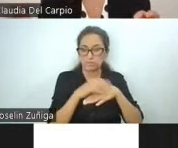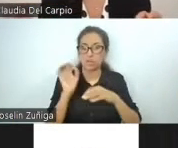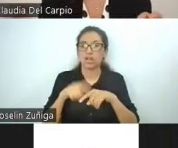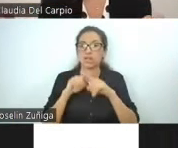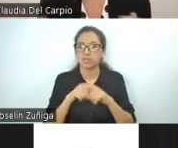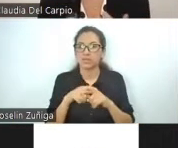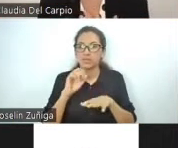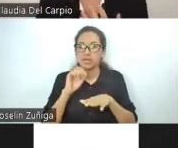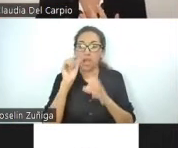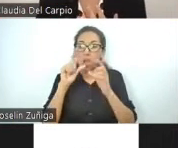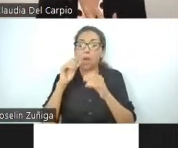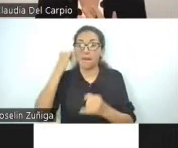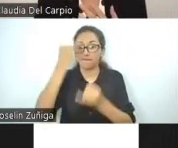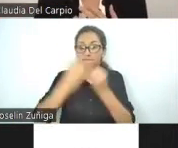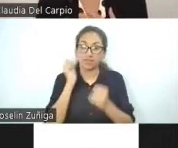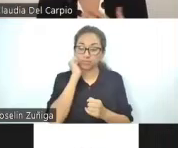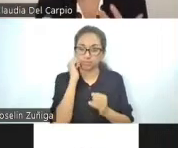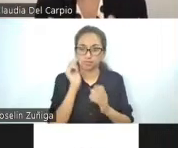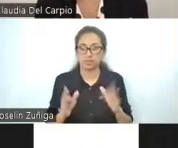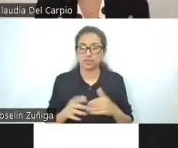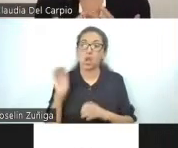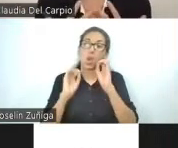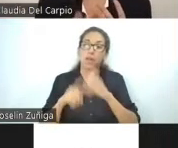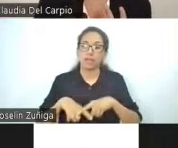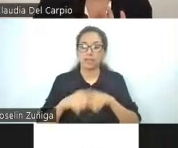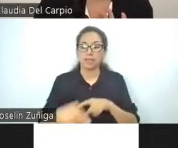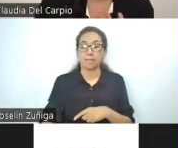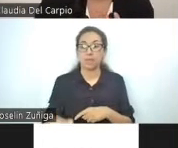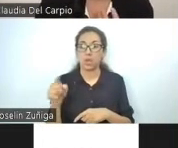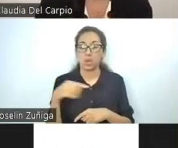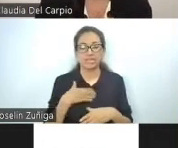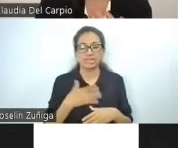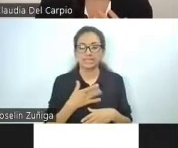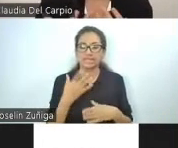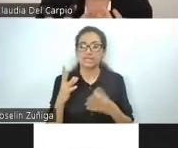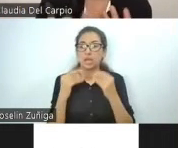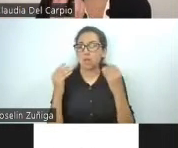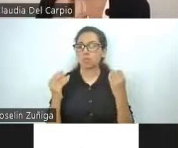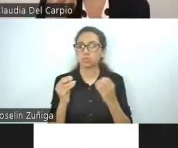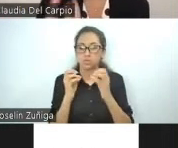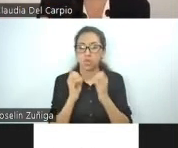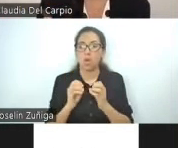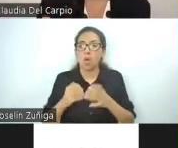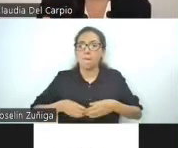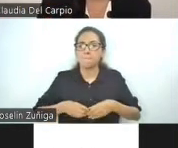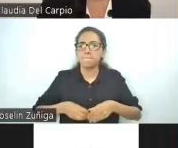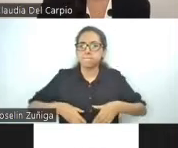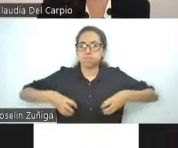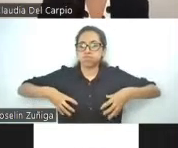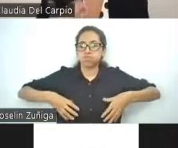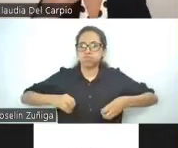días de manchitas, o de repente si sientes mucha humedad durante la ovulación, donde aumenta el